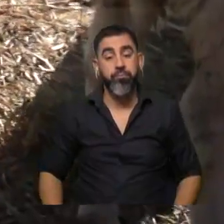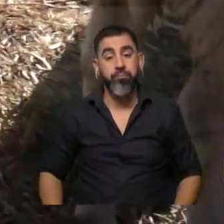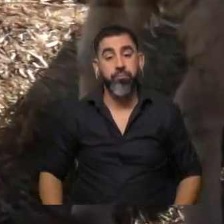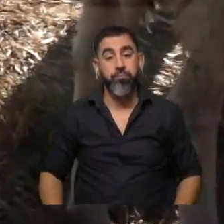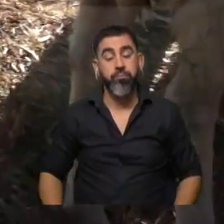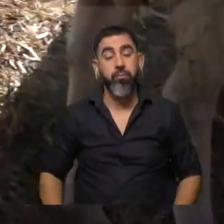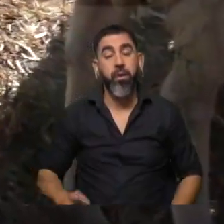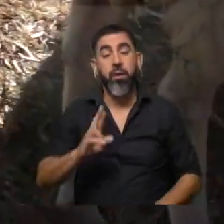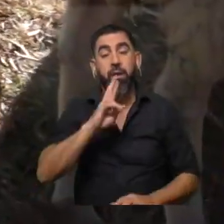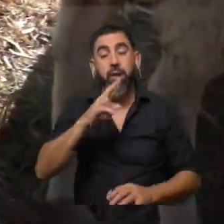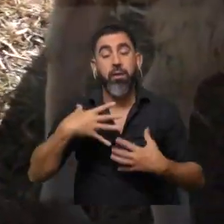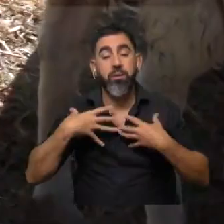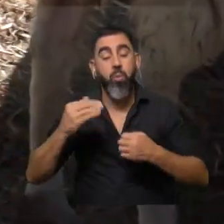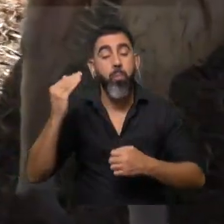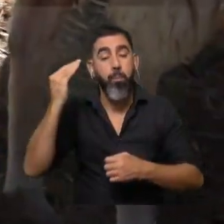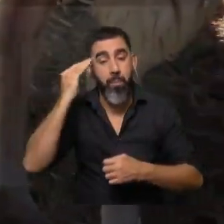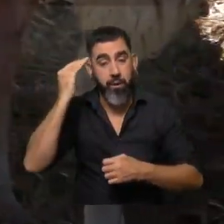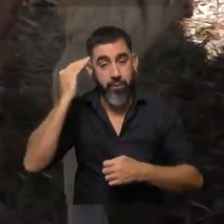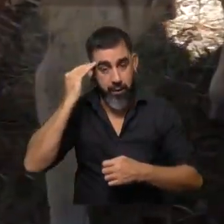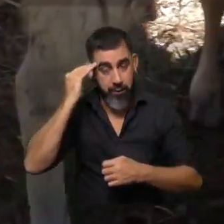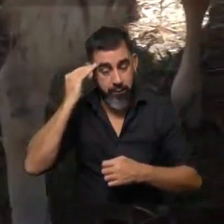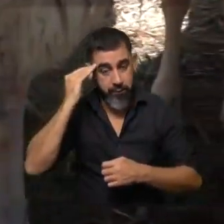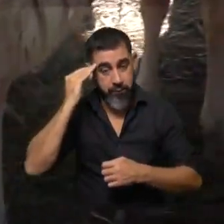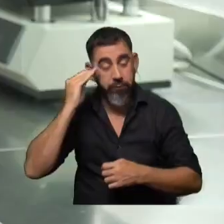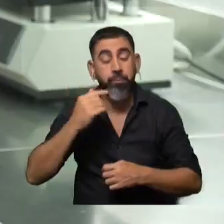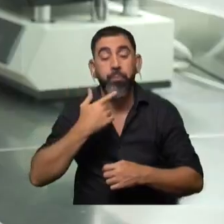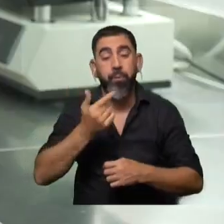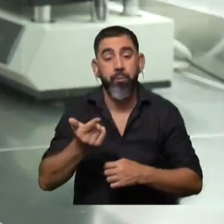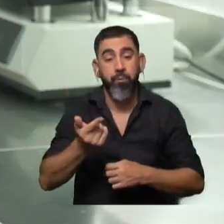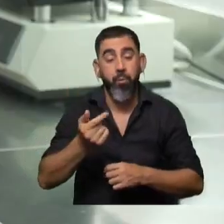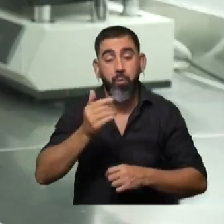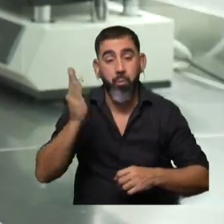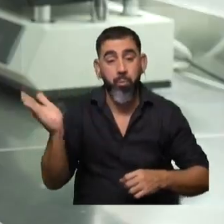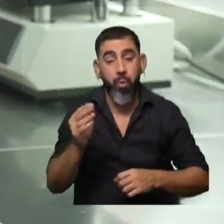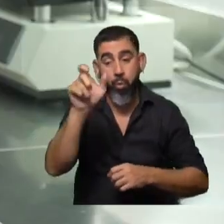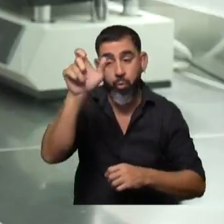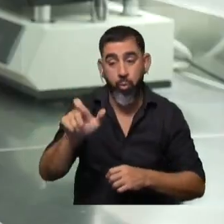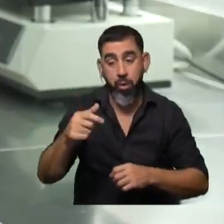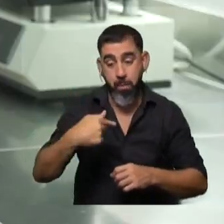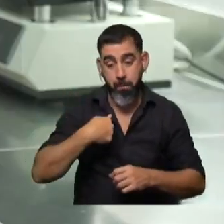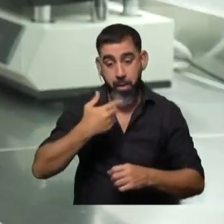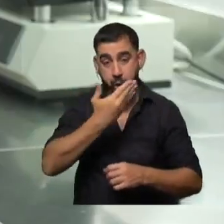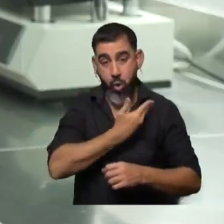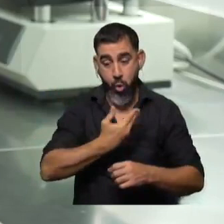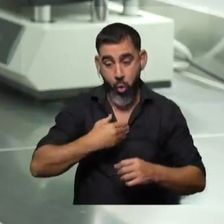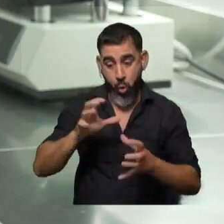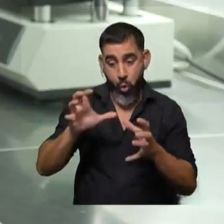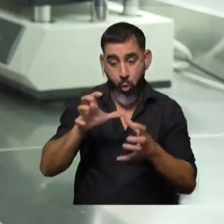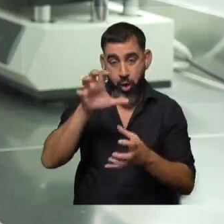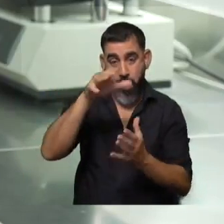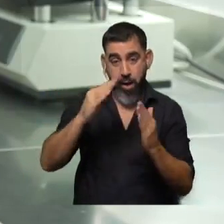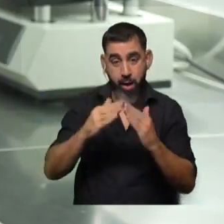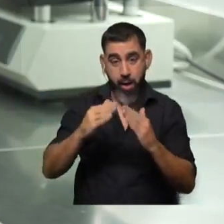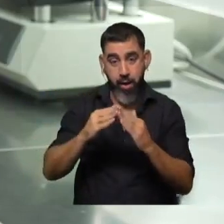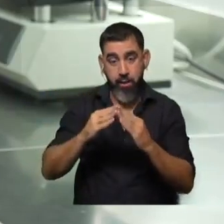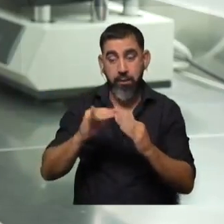Respecto a los resultados de salud mental, encontramos que aquellos productores que en su establecimiento recibieron ataques de